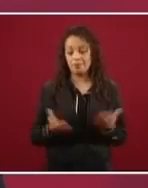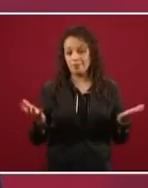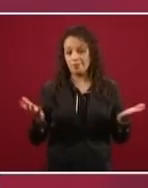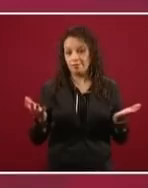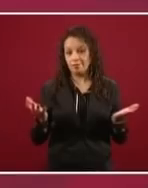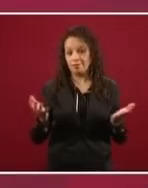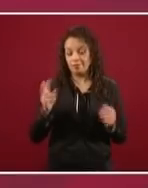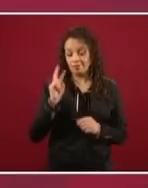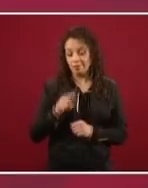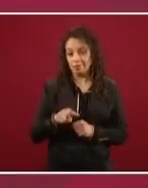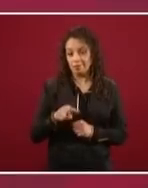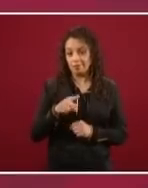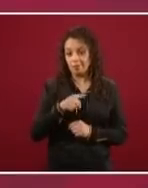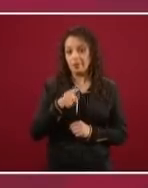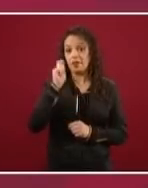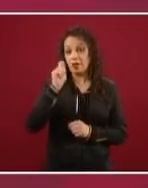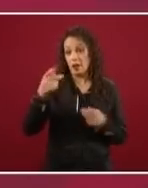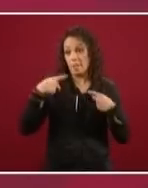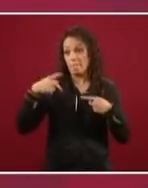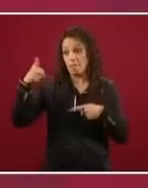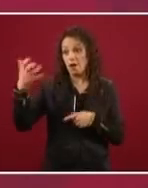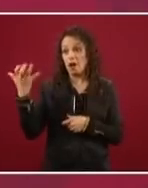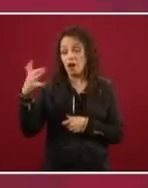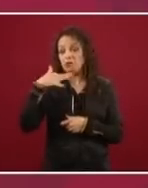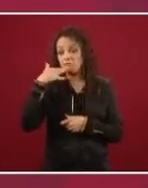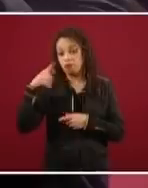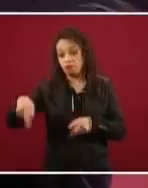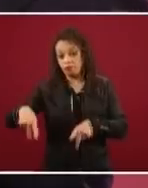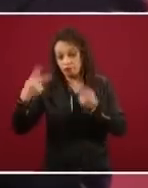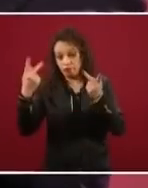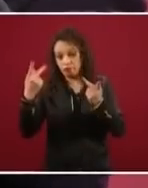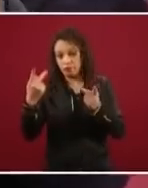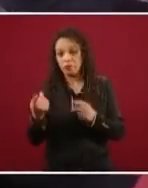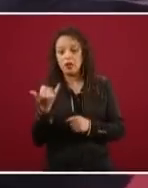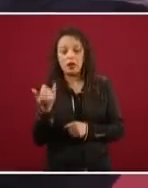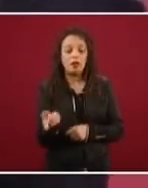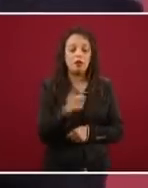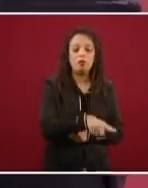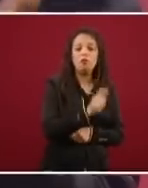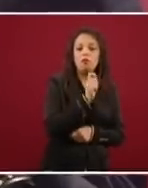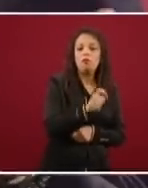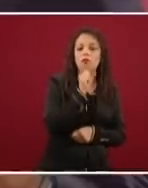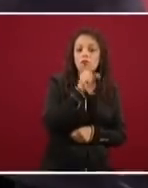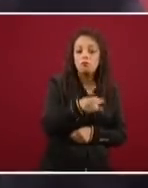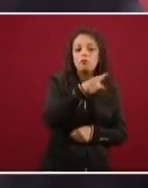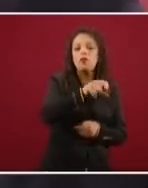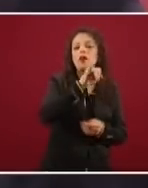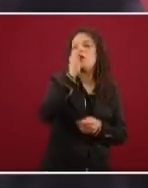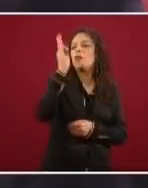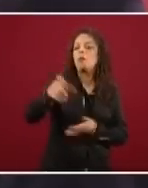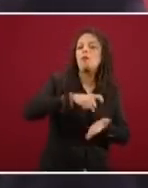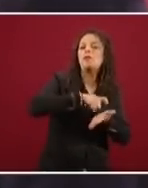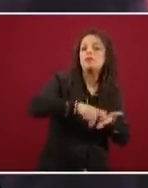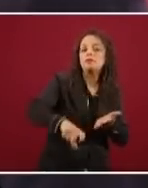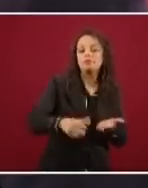tanto el que la vendió como aquel las compro